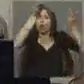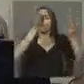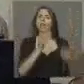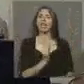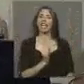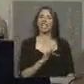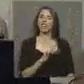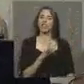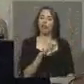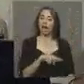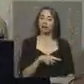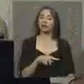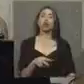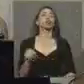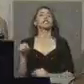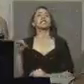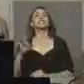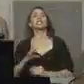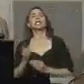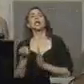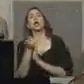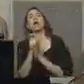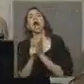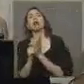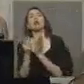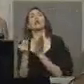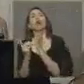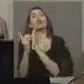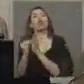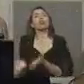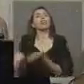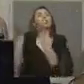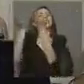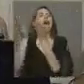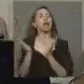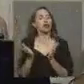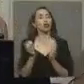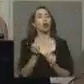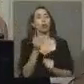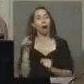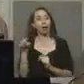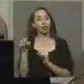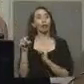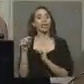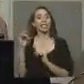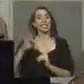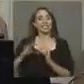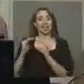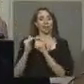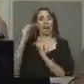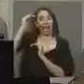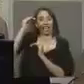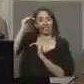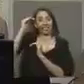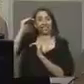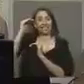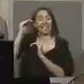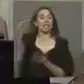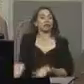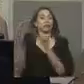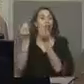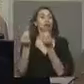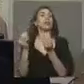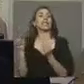inflación y hacemos referencia al crecimiento esperado para el país. Y la pregunta es, ¿cuánto del